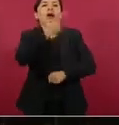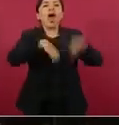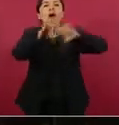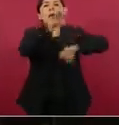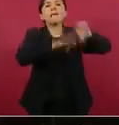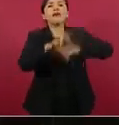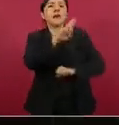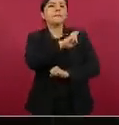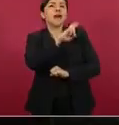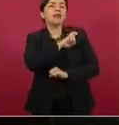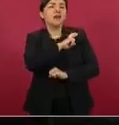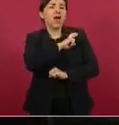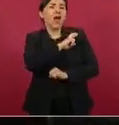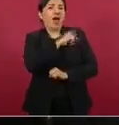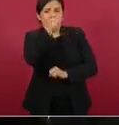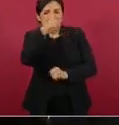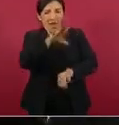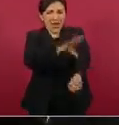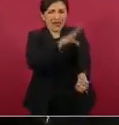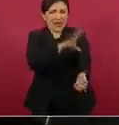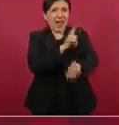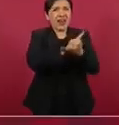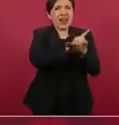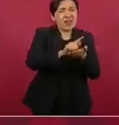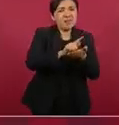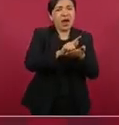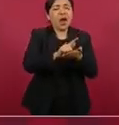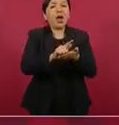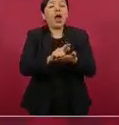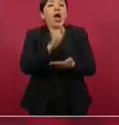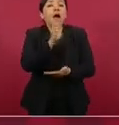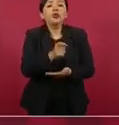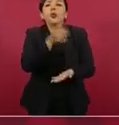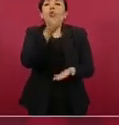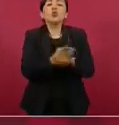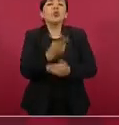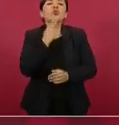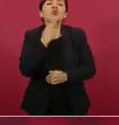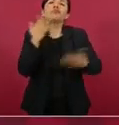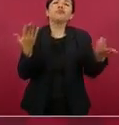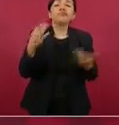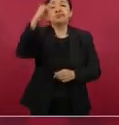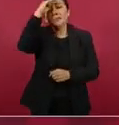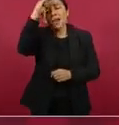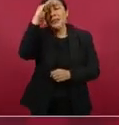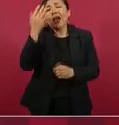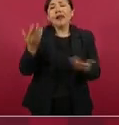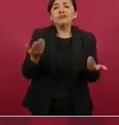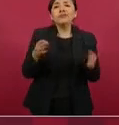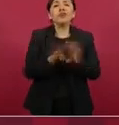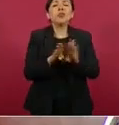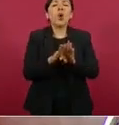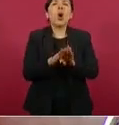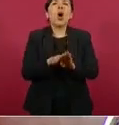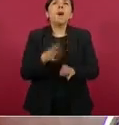particulares de energía limpia y que solo utilizan de pretexto o de